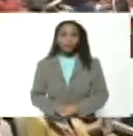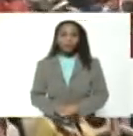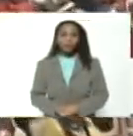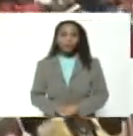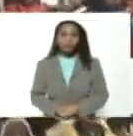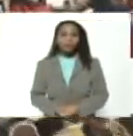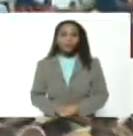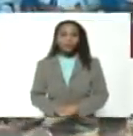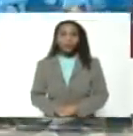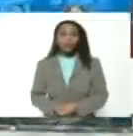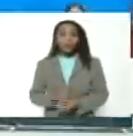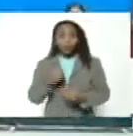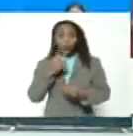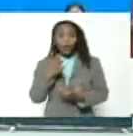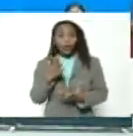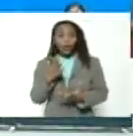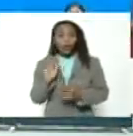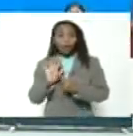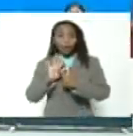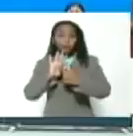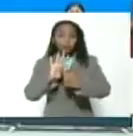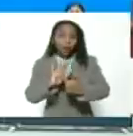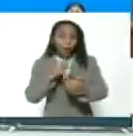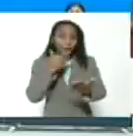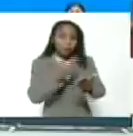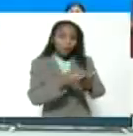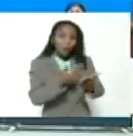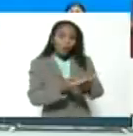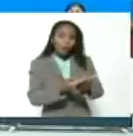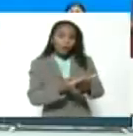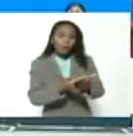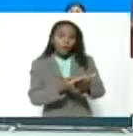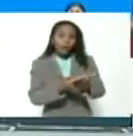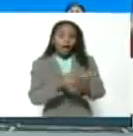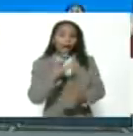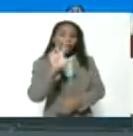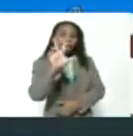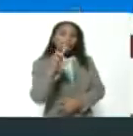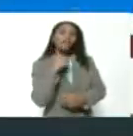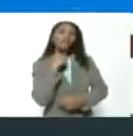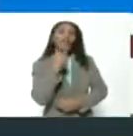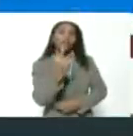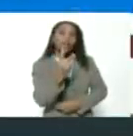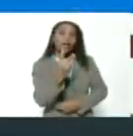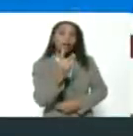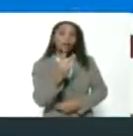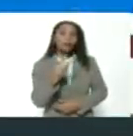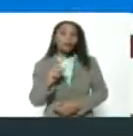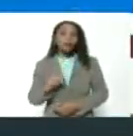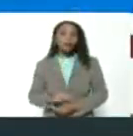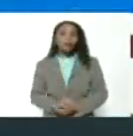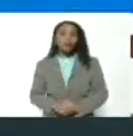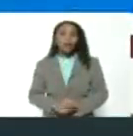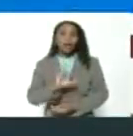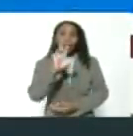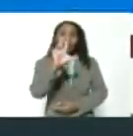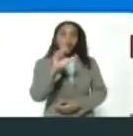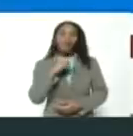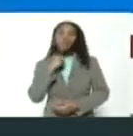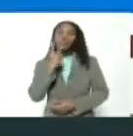Bueno, han surgido propuestas. Me dicen que hay tres voceros, Héctor, tenemos tres